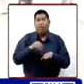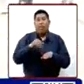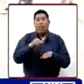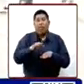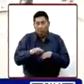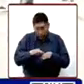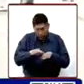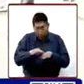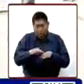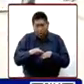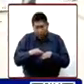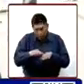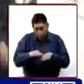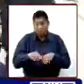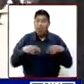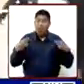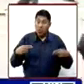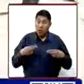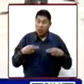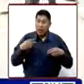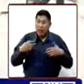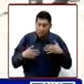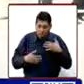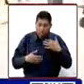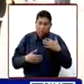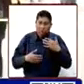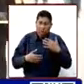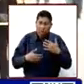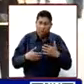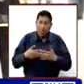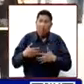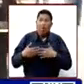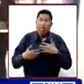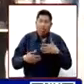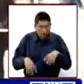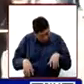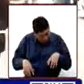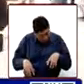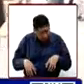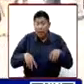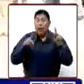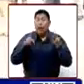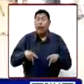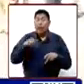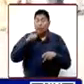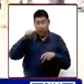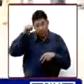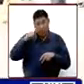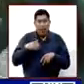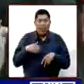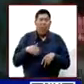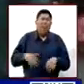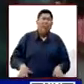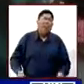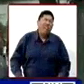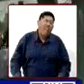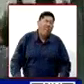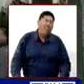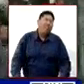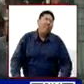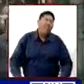a nada tenemos alguna urgencia no se puede llegar y bueno las personas de la tercera edad estamos